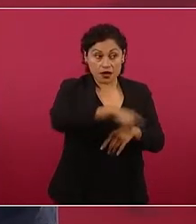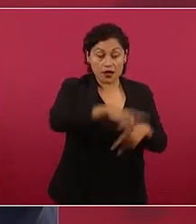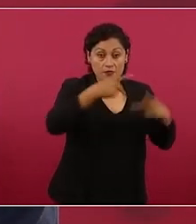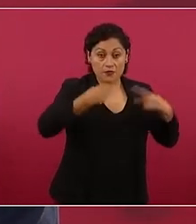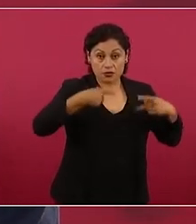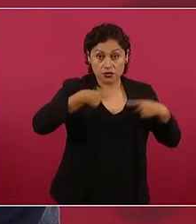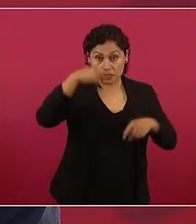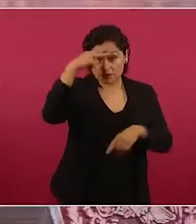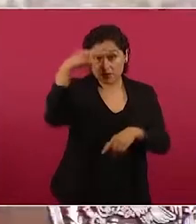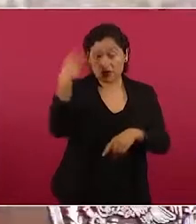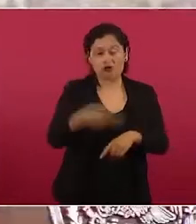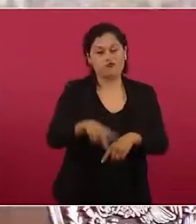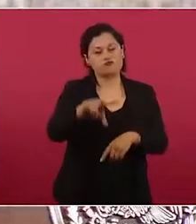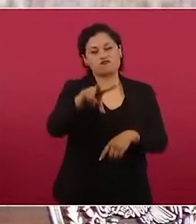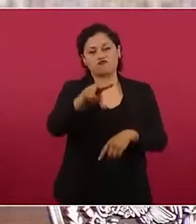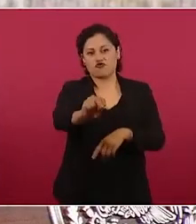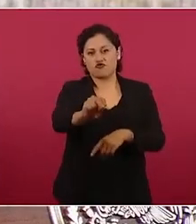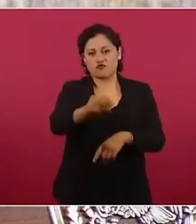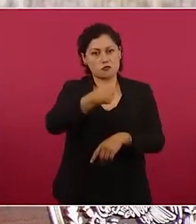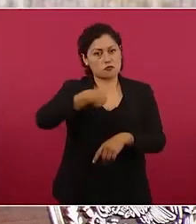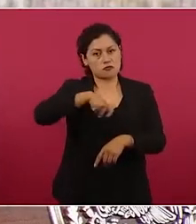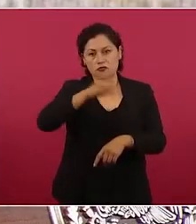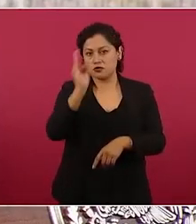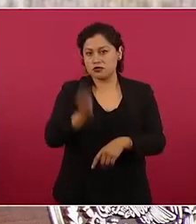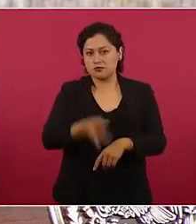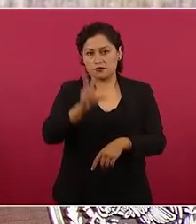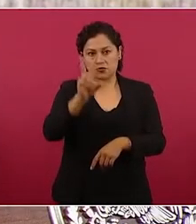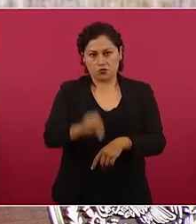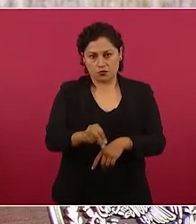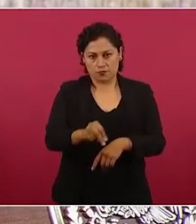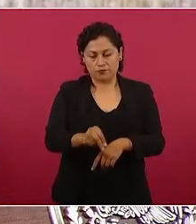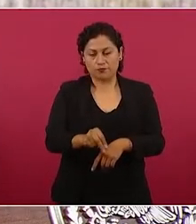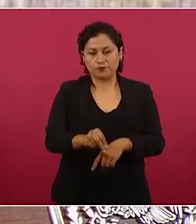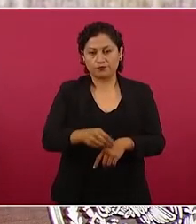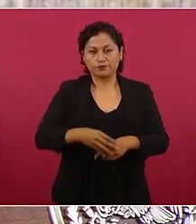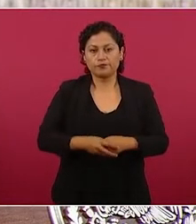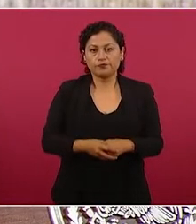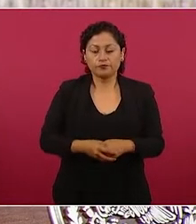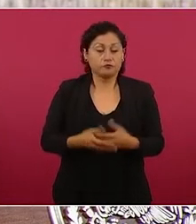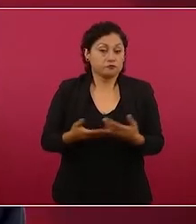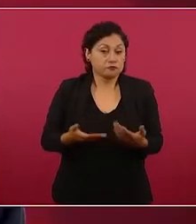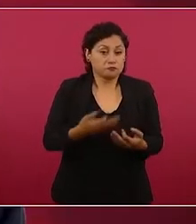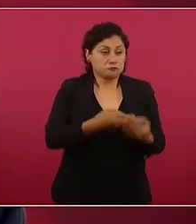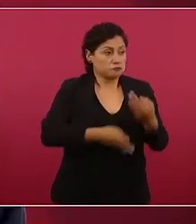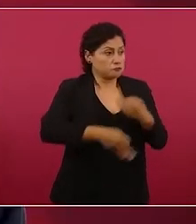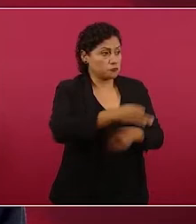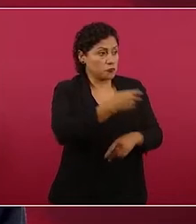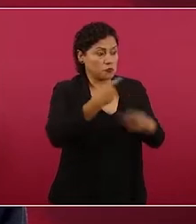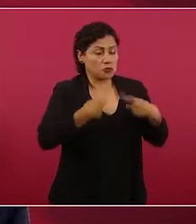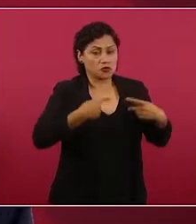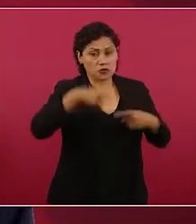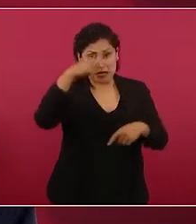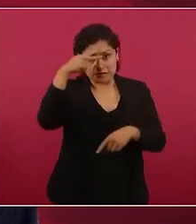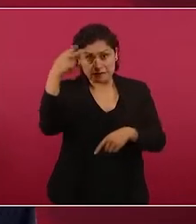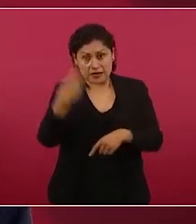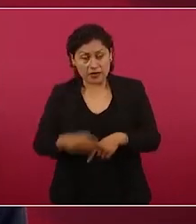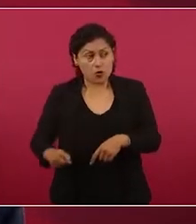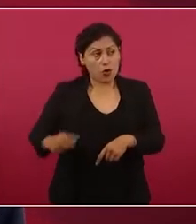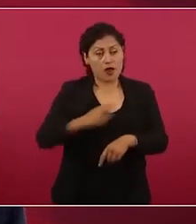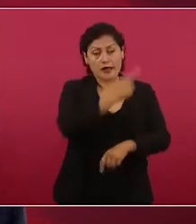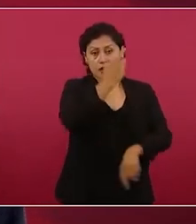mexicanos, a nuestros paisanos y a los migrantes en general. Ya se